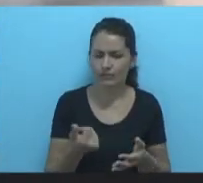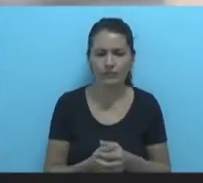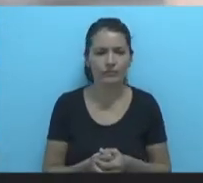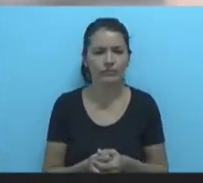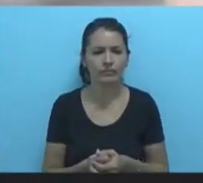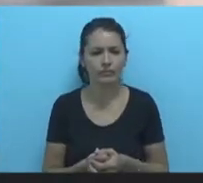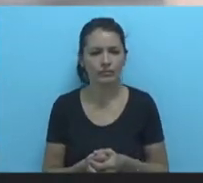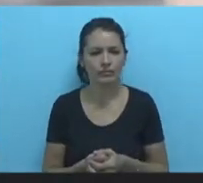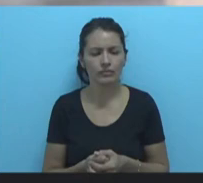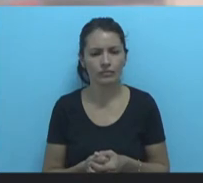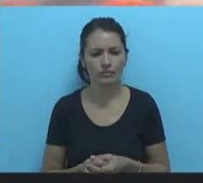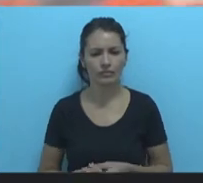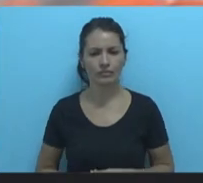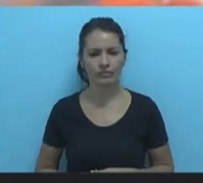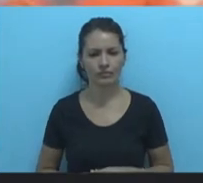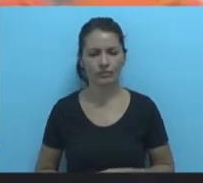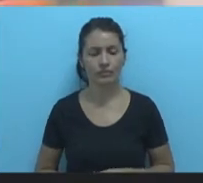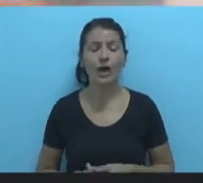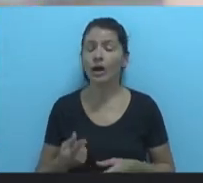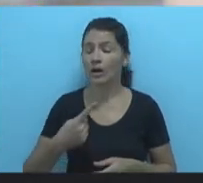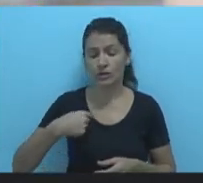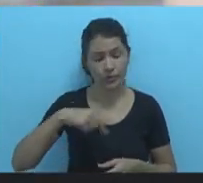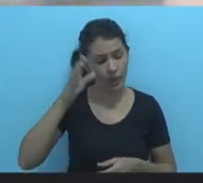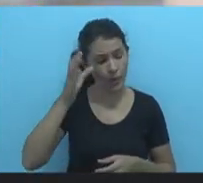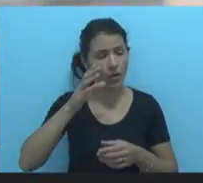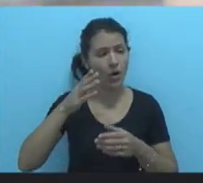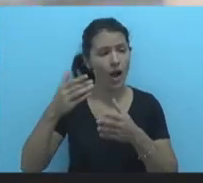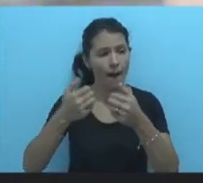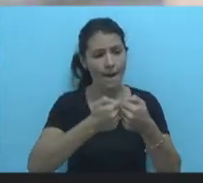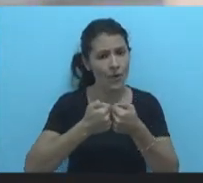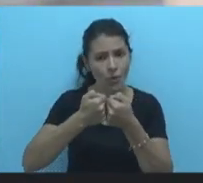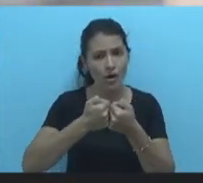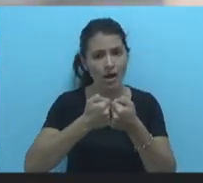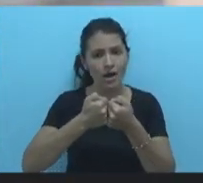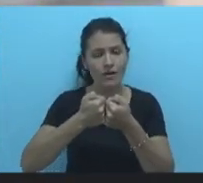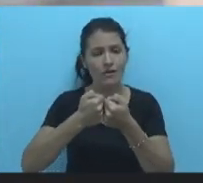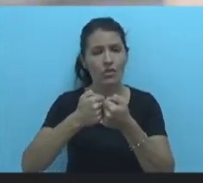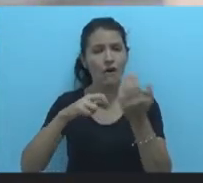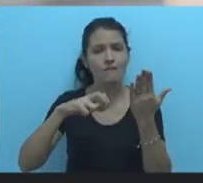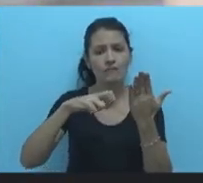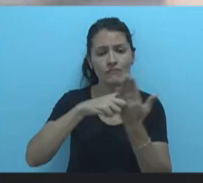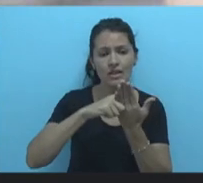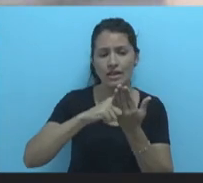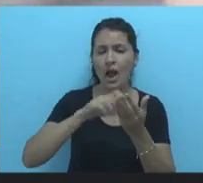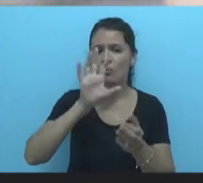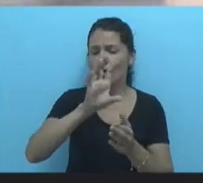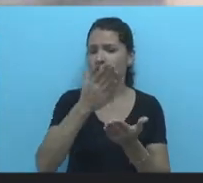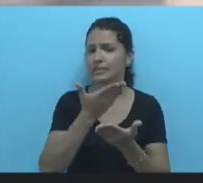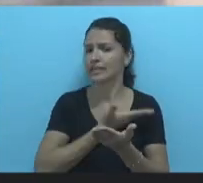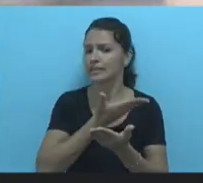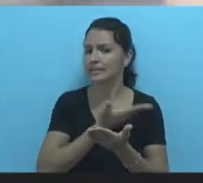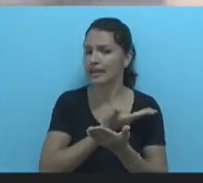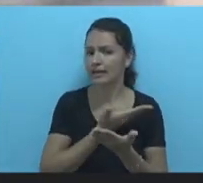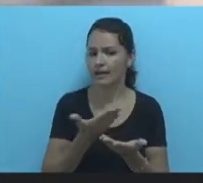una particularidad, porque en el acuerdo no subió su índice de coparticipación porque tenía el fallo de la Corte, pero sí lo subieron el resto de la provincia